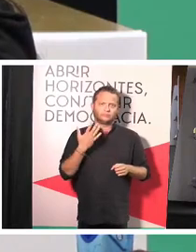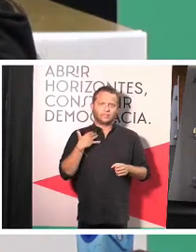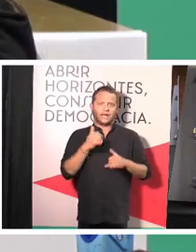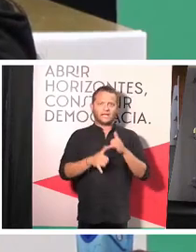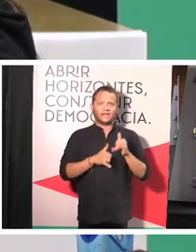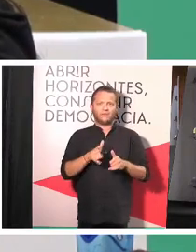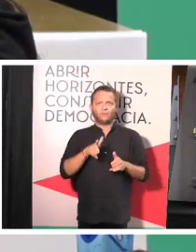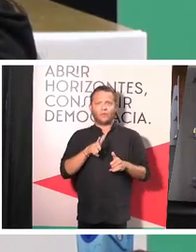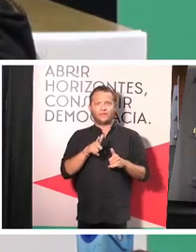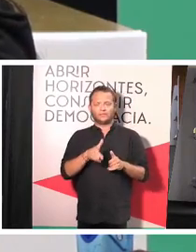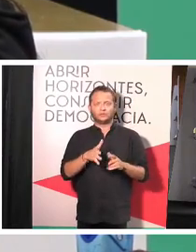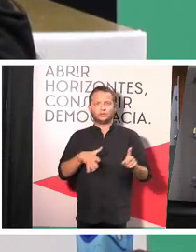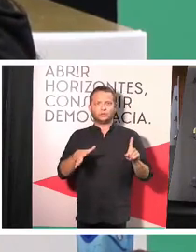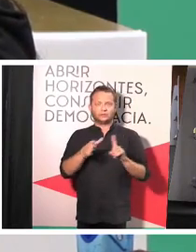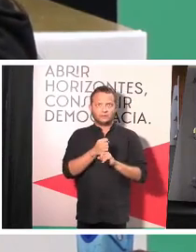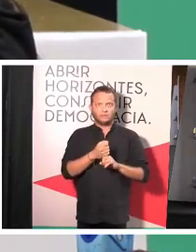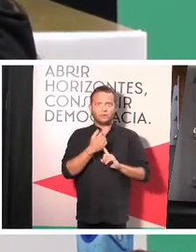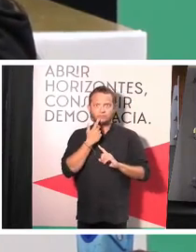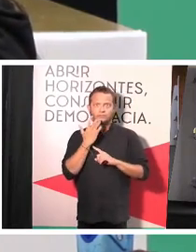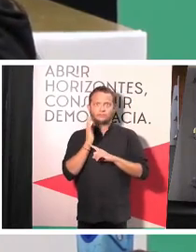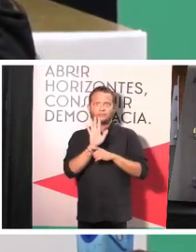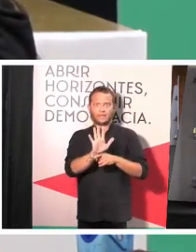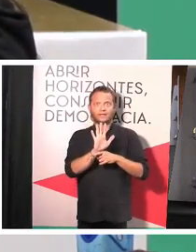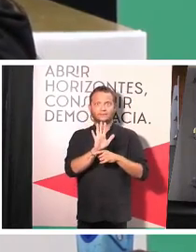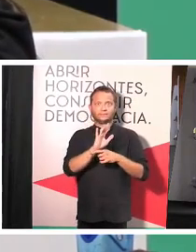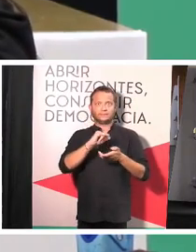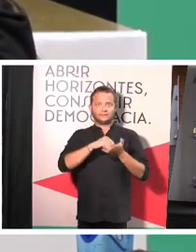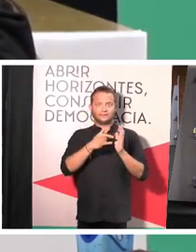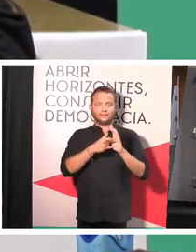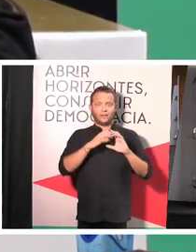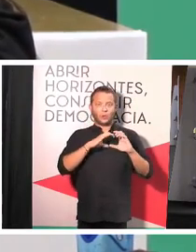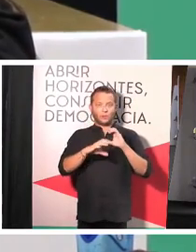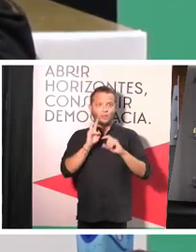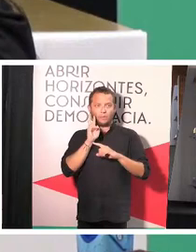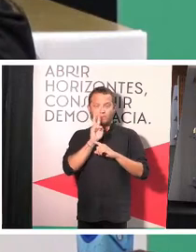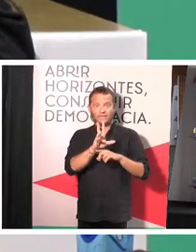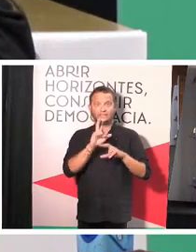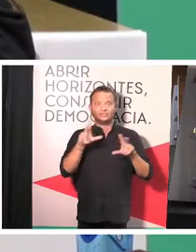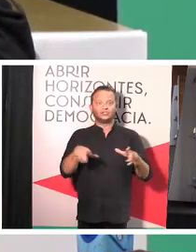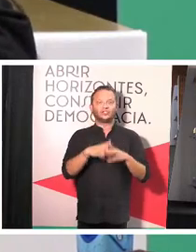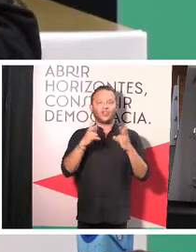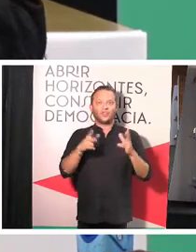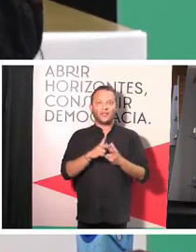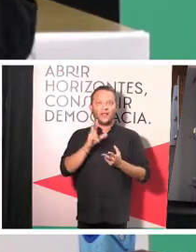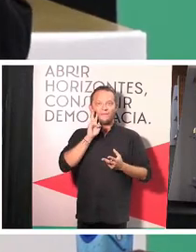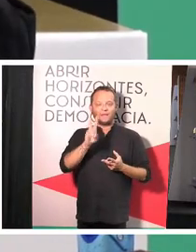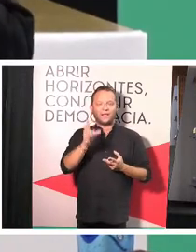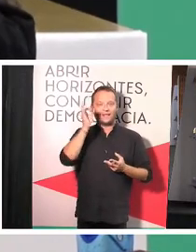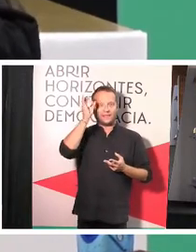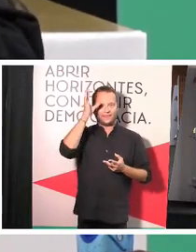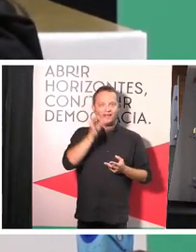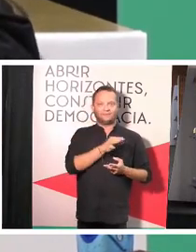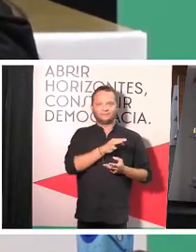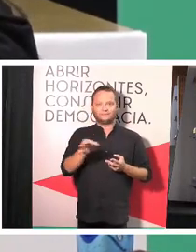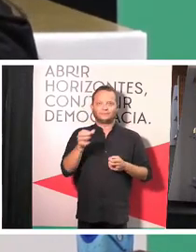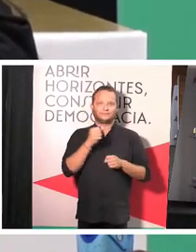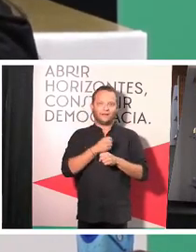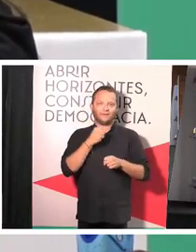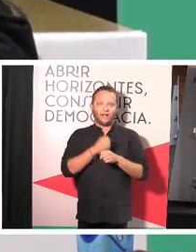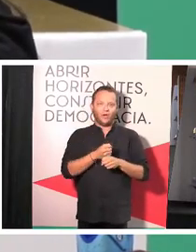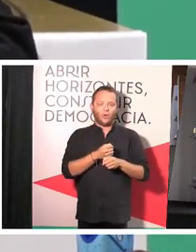por Derechos conseguimos enseguida es ponerlo en el foco mediático y también que a nivel social esta idea idealizada de este